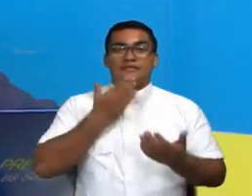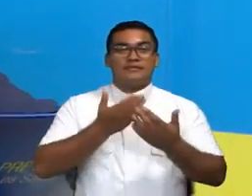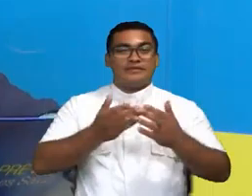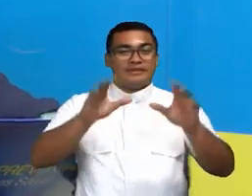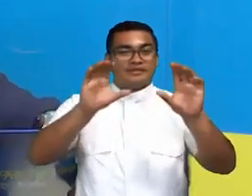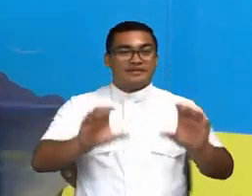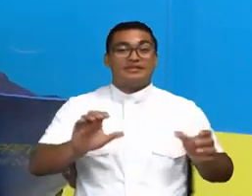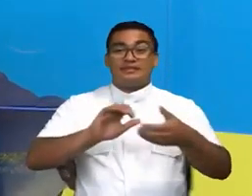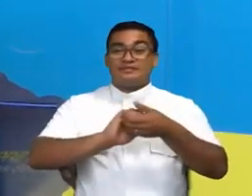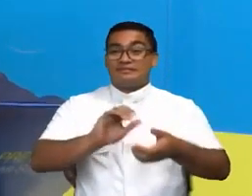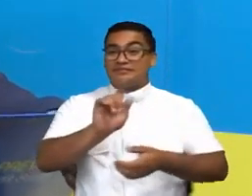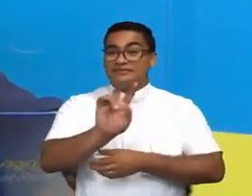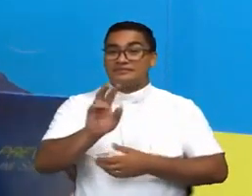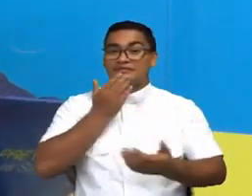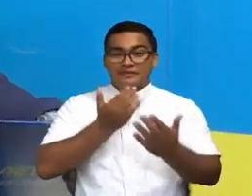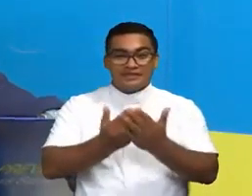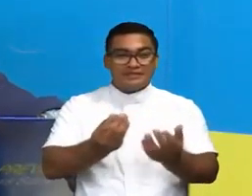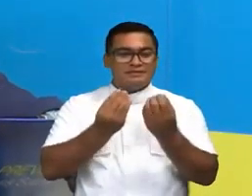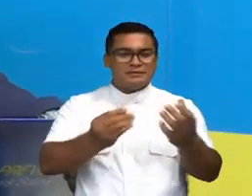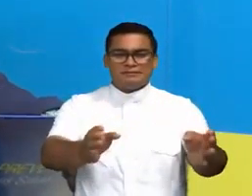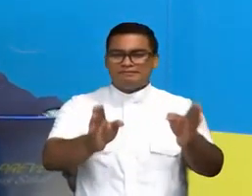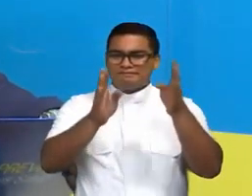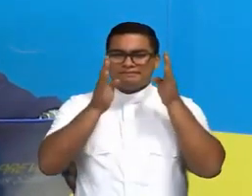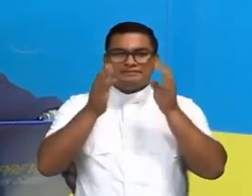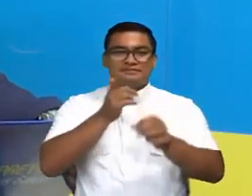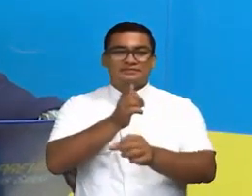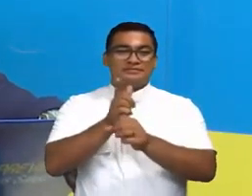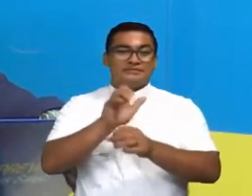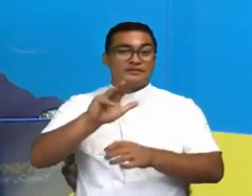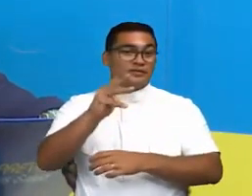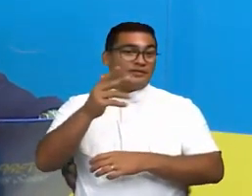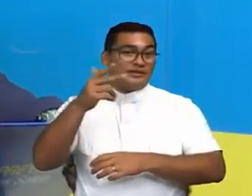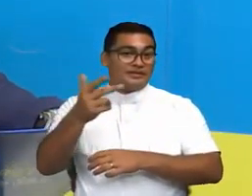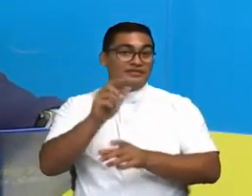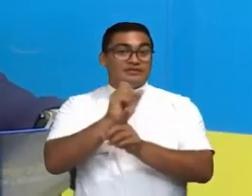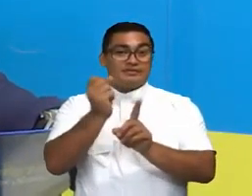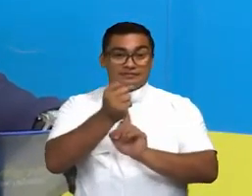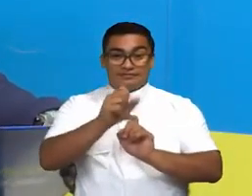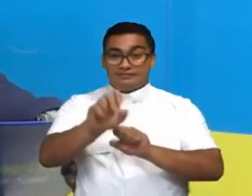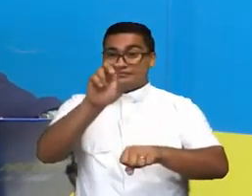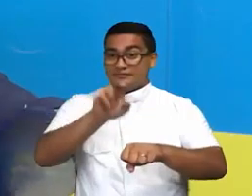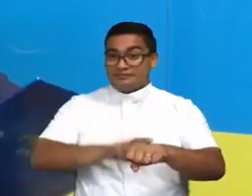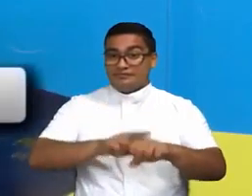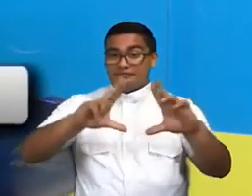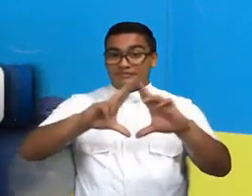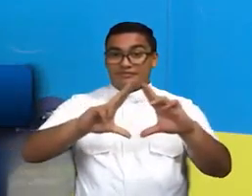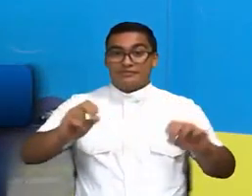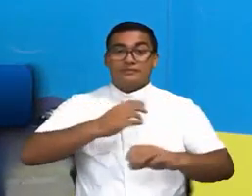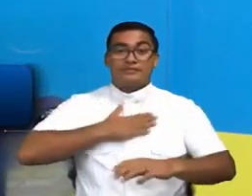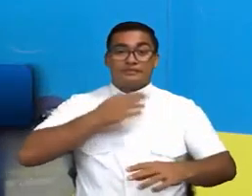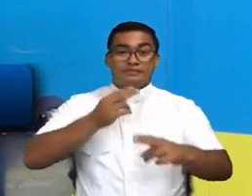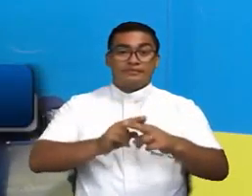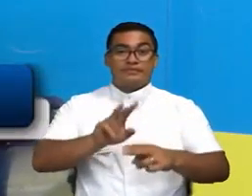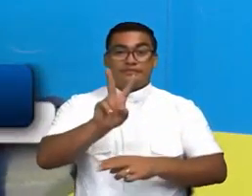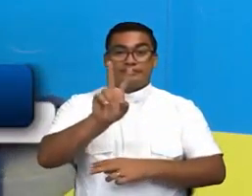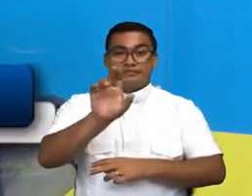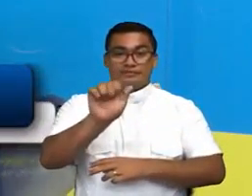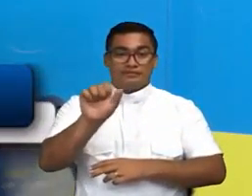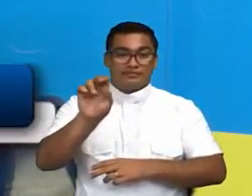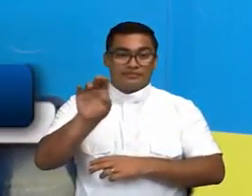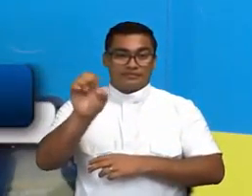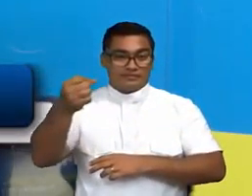tardes, amigos televidentes. Gracias por estar en la fiel sintonía de Canal 98, del canal de la Asamblea Nacional. Les saluda Vanessa Paz y le doy la bienvenida a